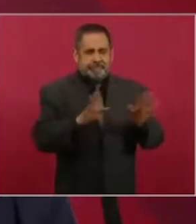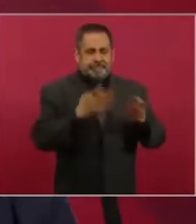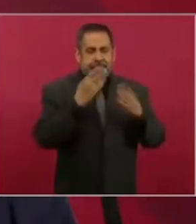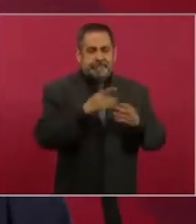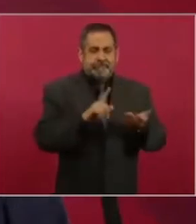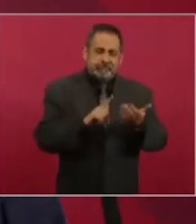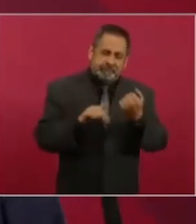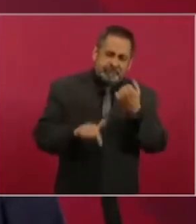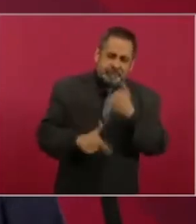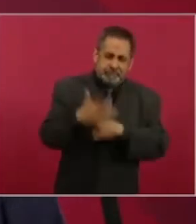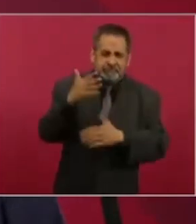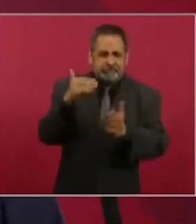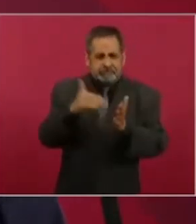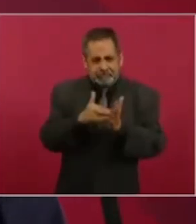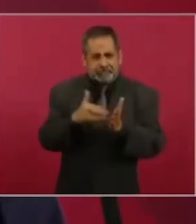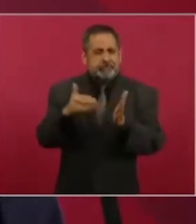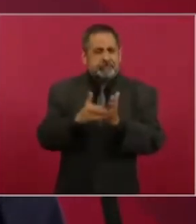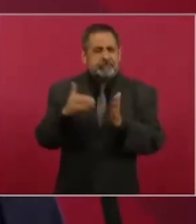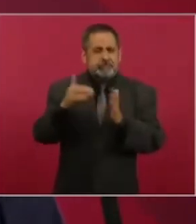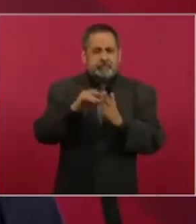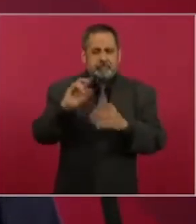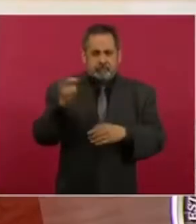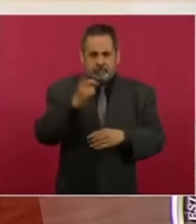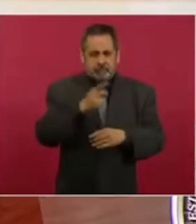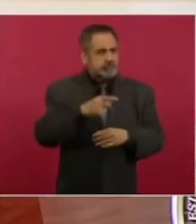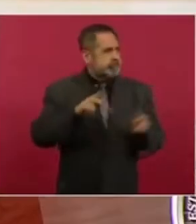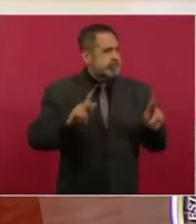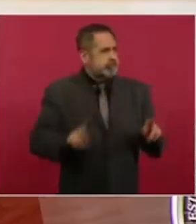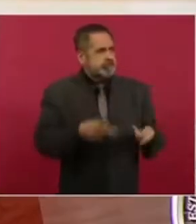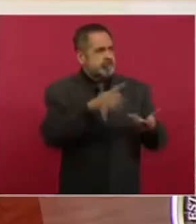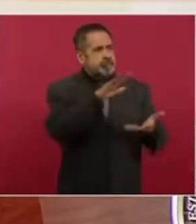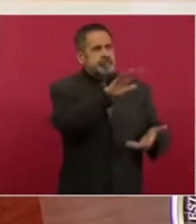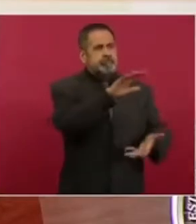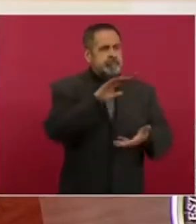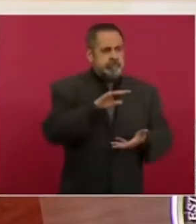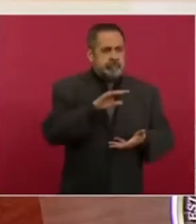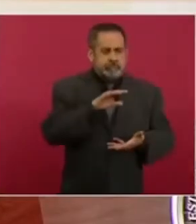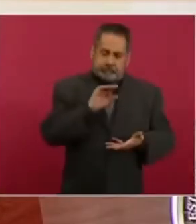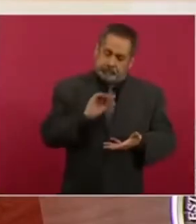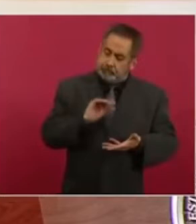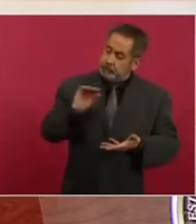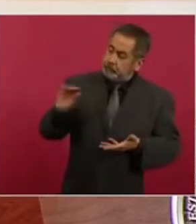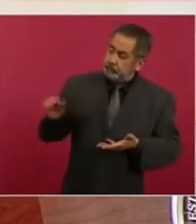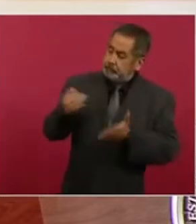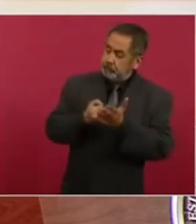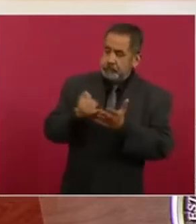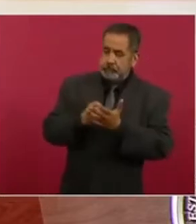12,000 millones de dólares y no pagaron ni un centavo de impuestos.